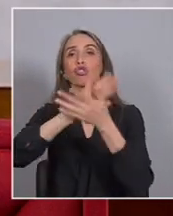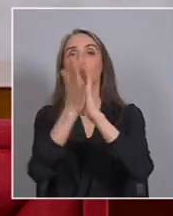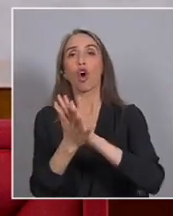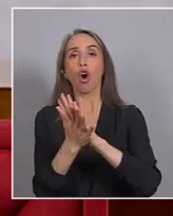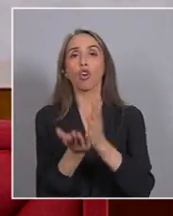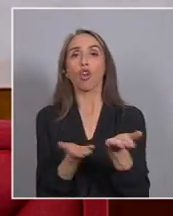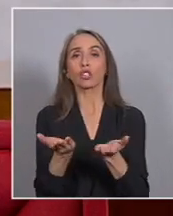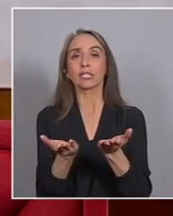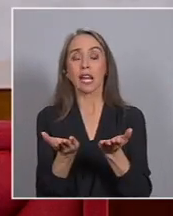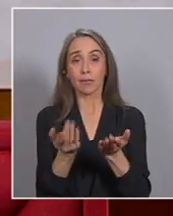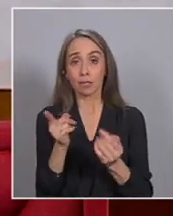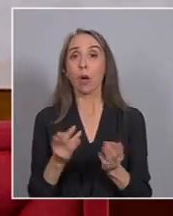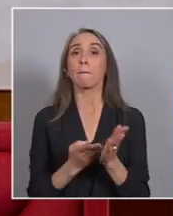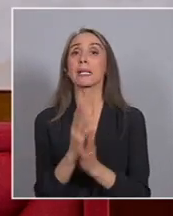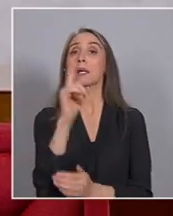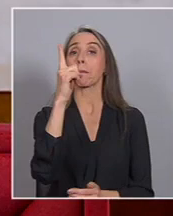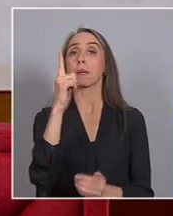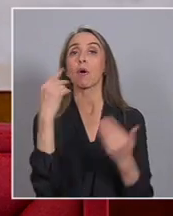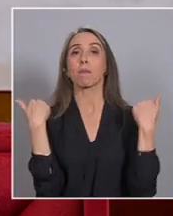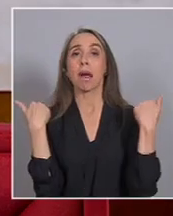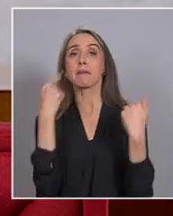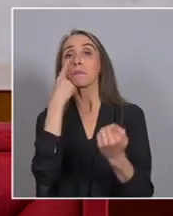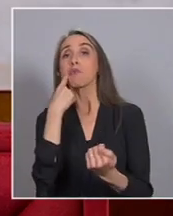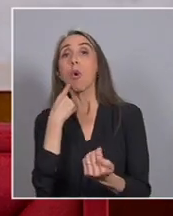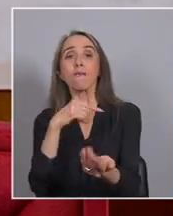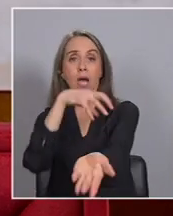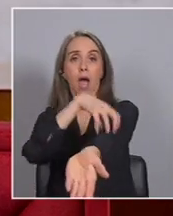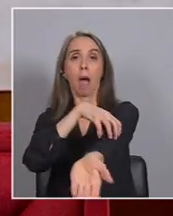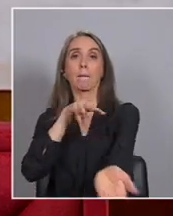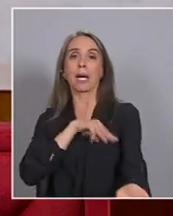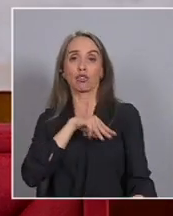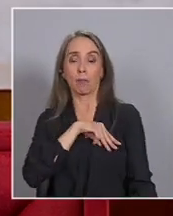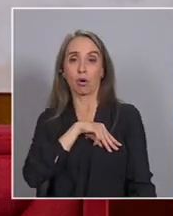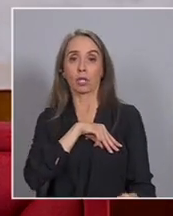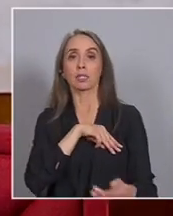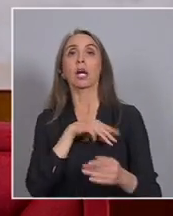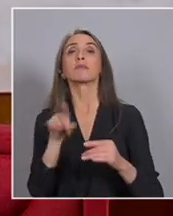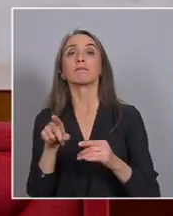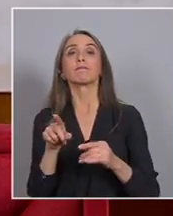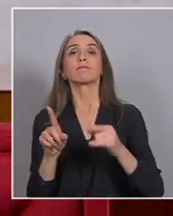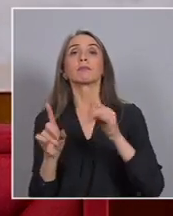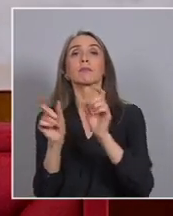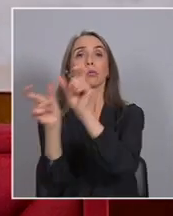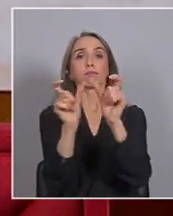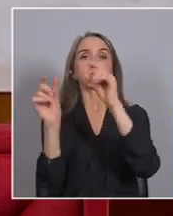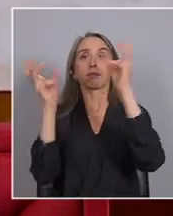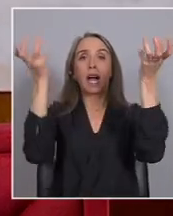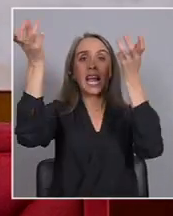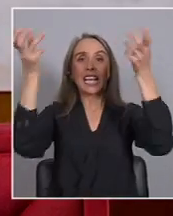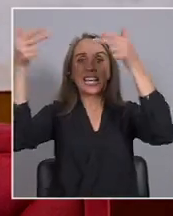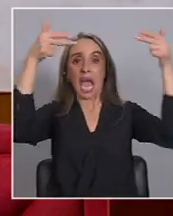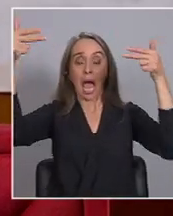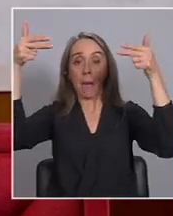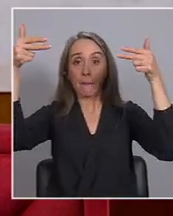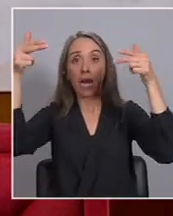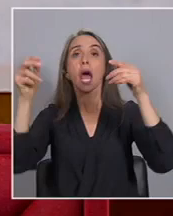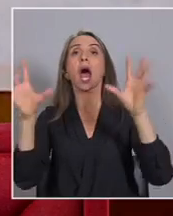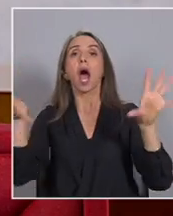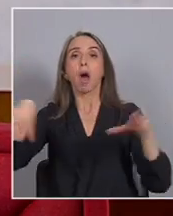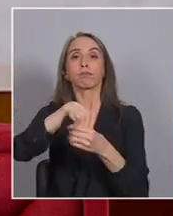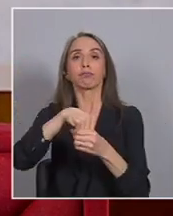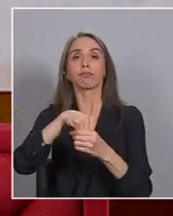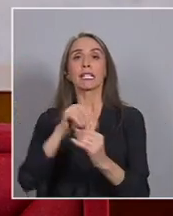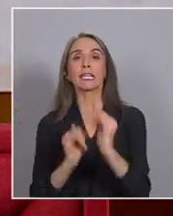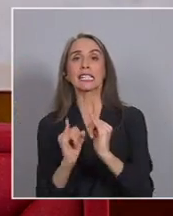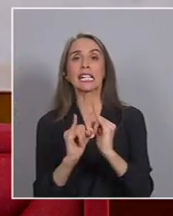atienden. Comenzaremos en la región metropolitana monitoreando mediante inteligencia artificial miles de cámaras de seguridad para